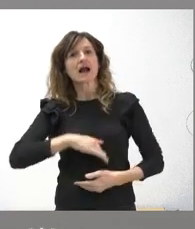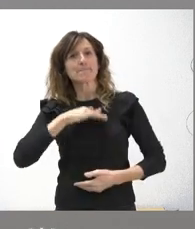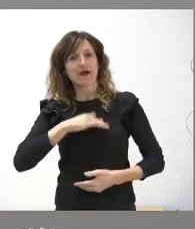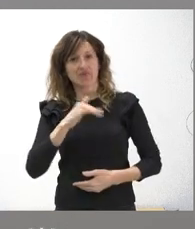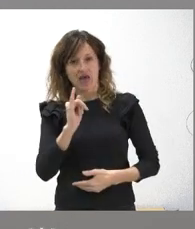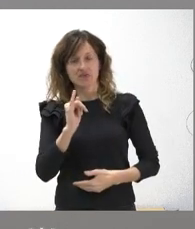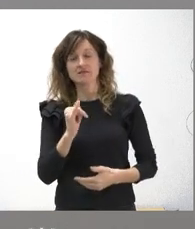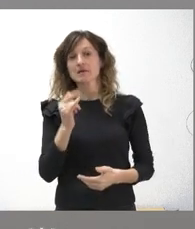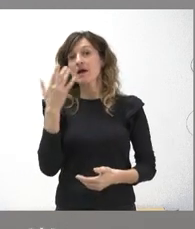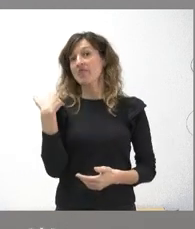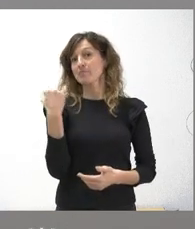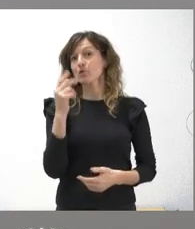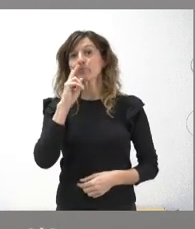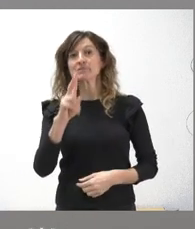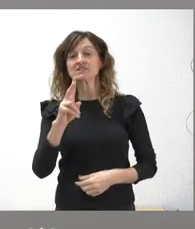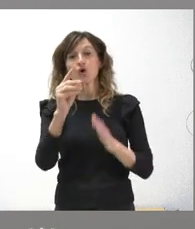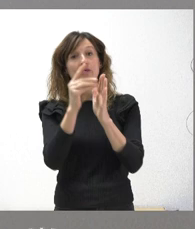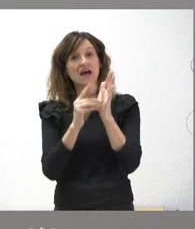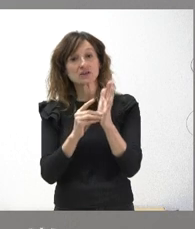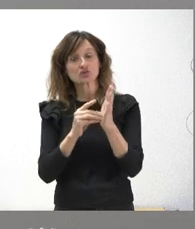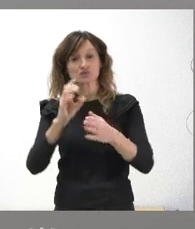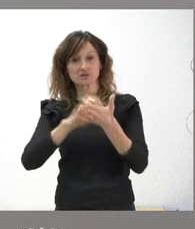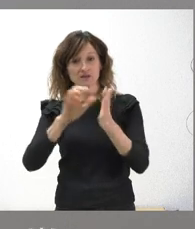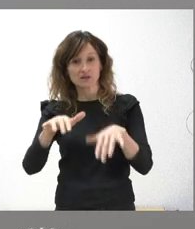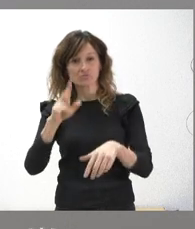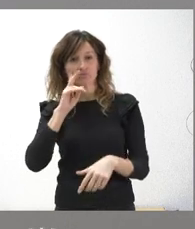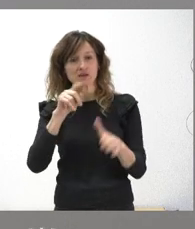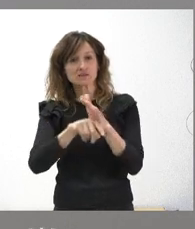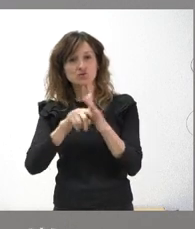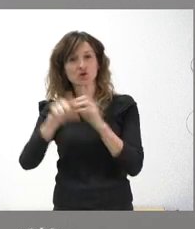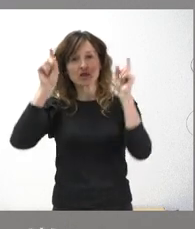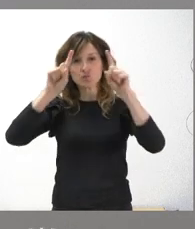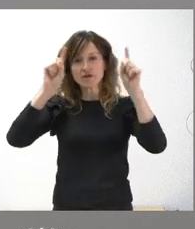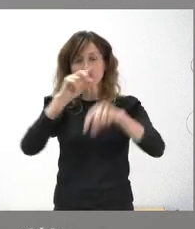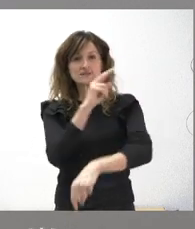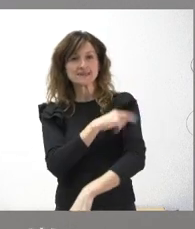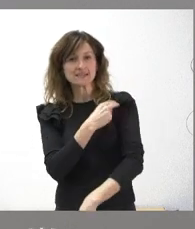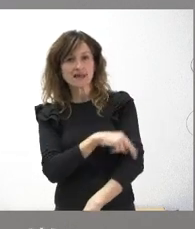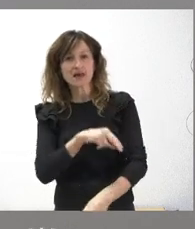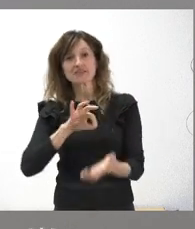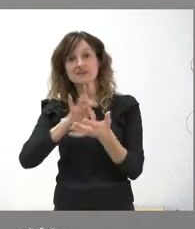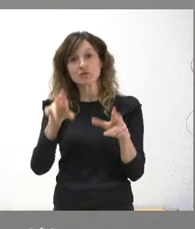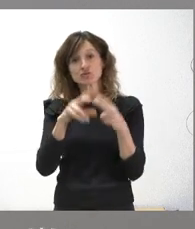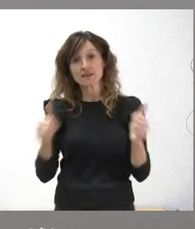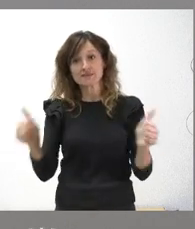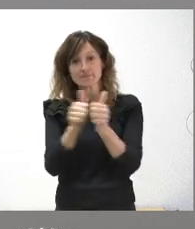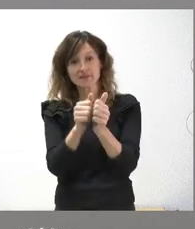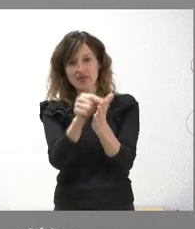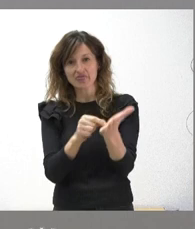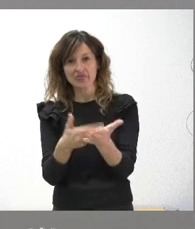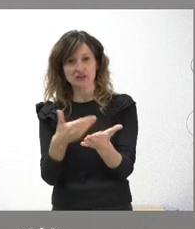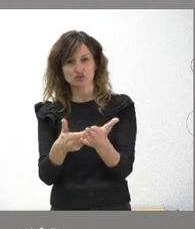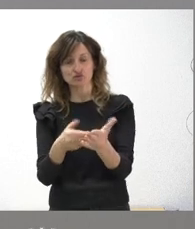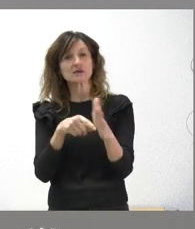visto recientemente cuando hemos visto datos en Castilla y león de cómo se gestiona la educación la sanidad los servicios sociales o la dependencia nosotros